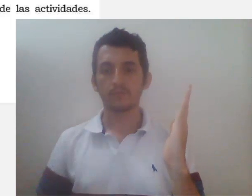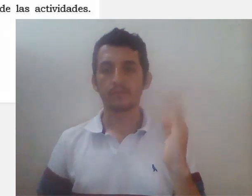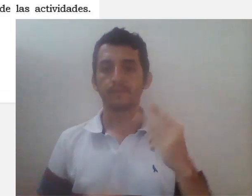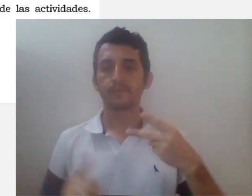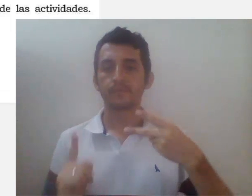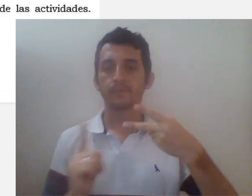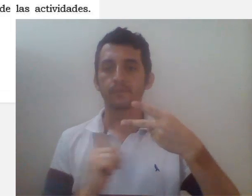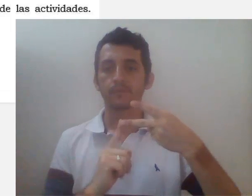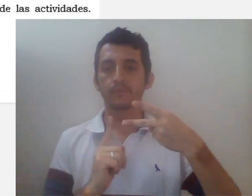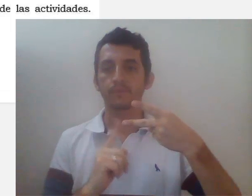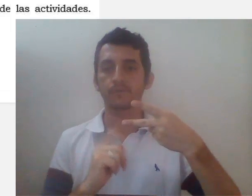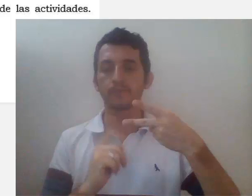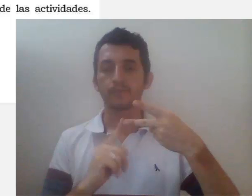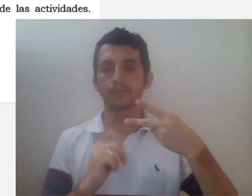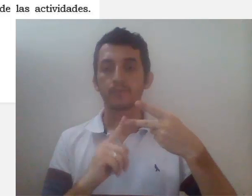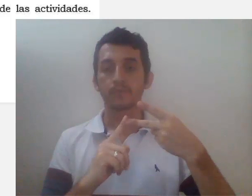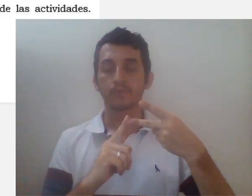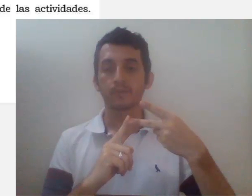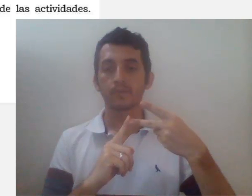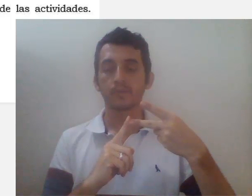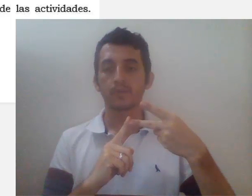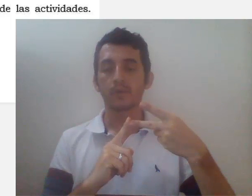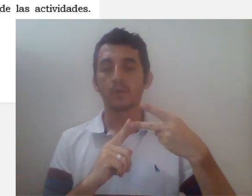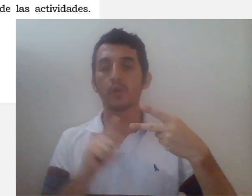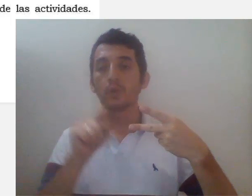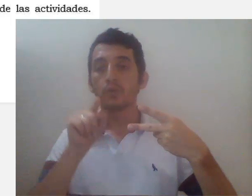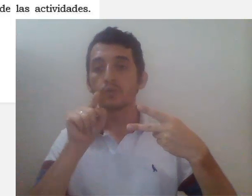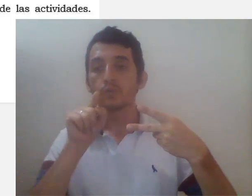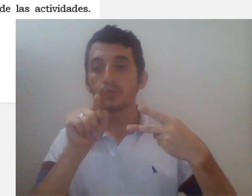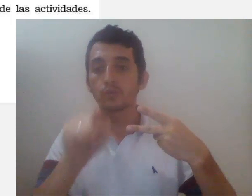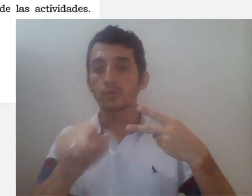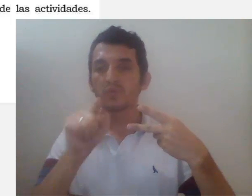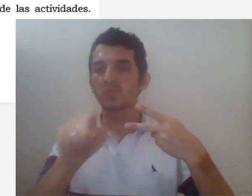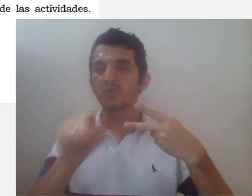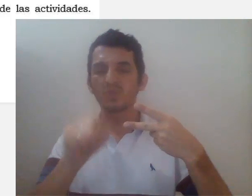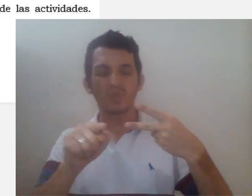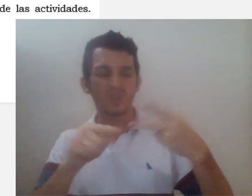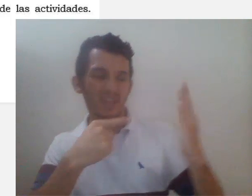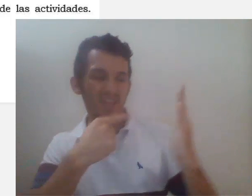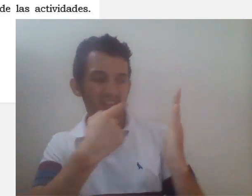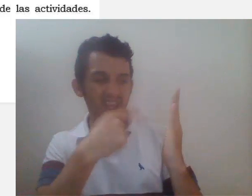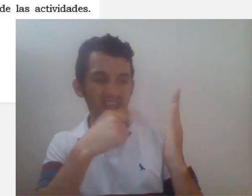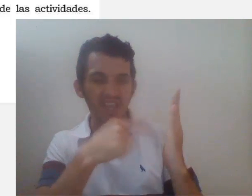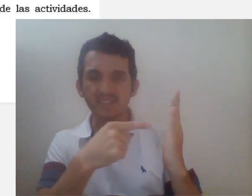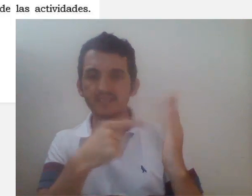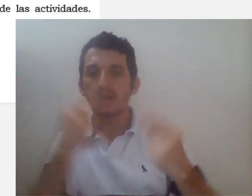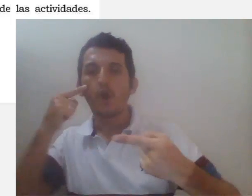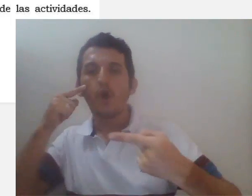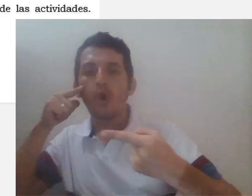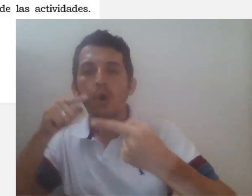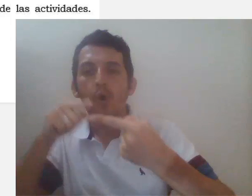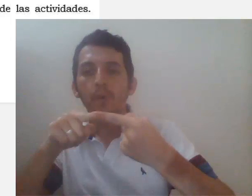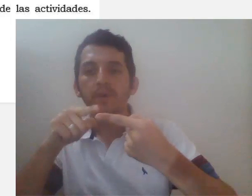Segundo, escribir una breve definición, objetivos de la recreación.